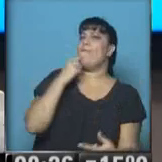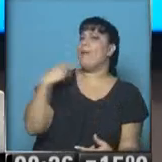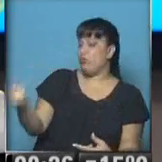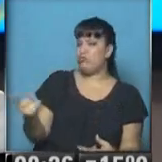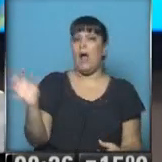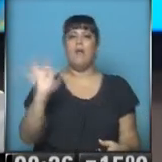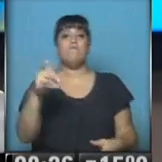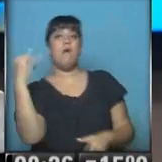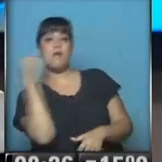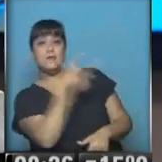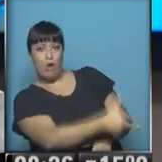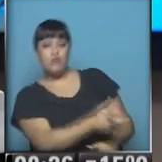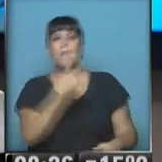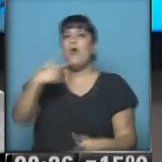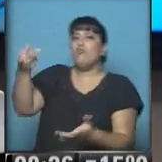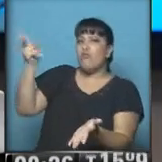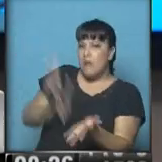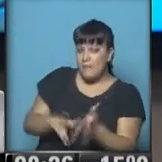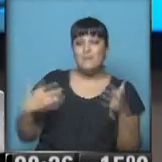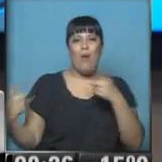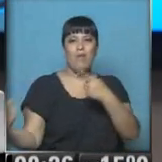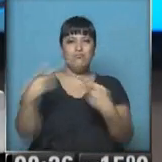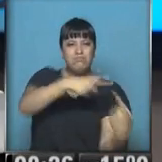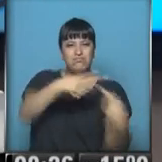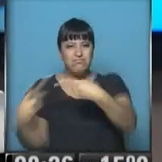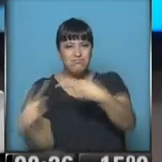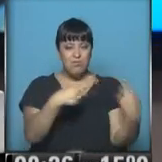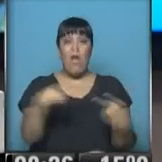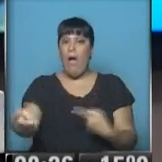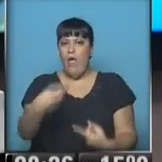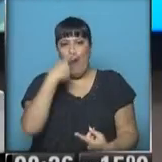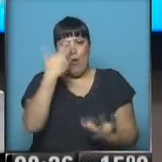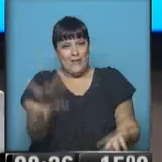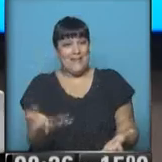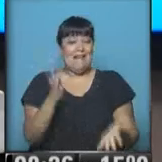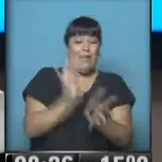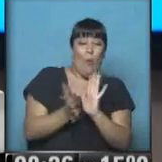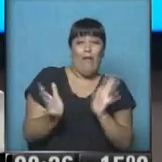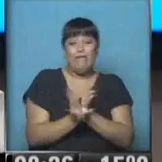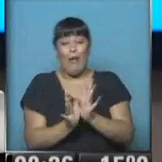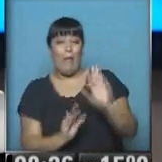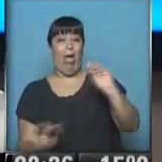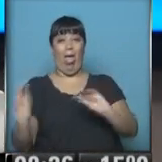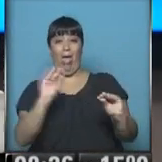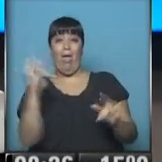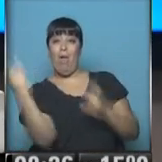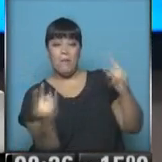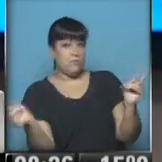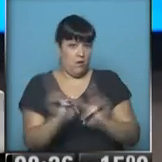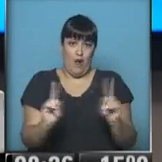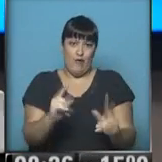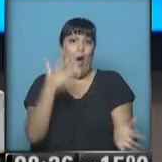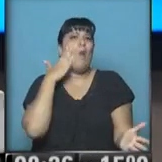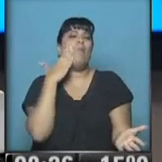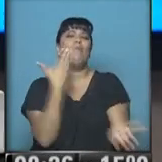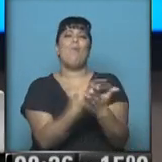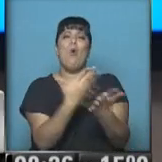es interesante es muy ahí no no puede haber nada armado No puede haber nada ficticio tiene que lo que salga